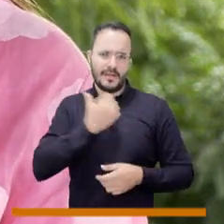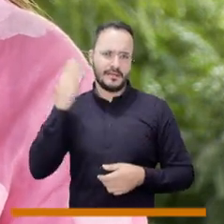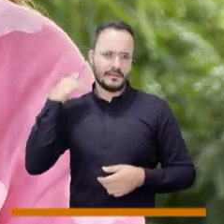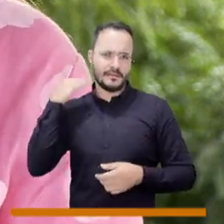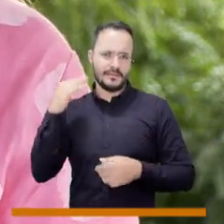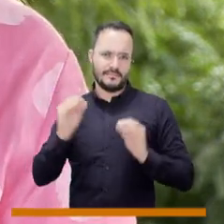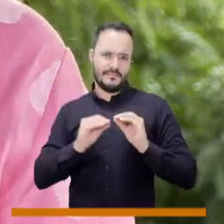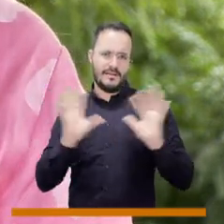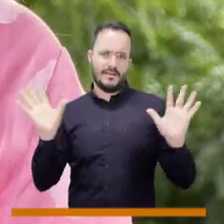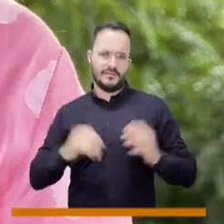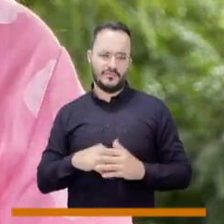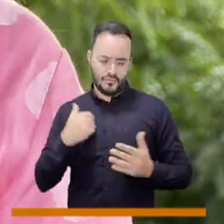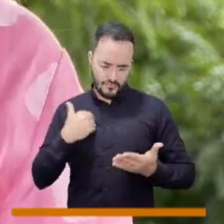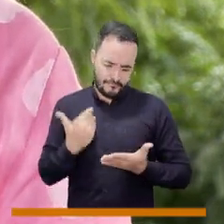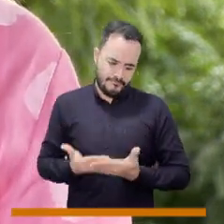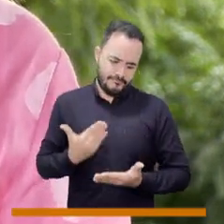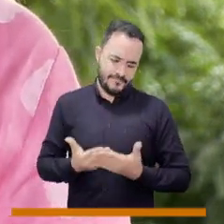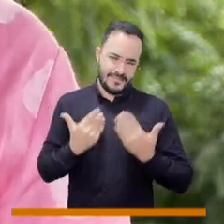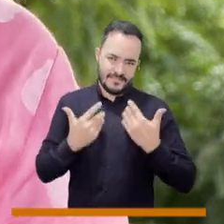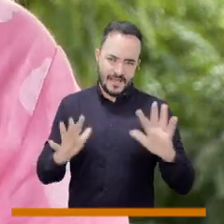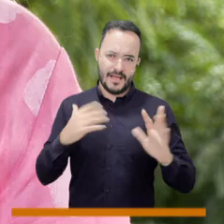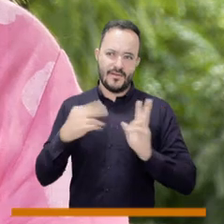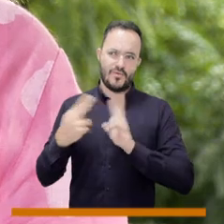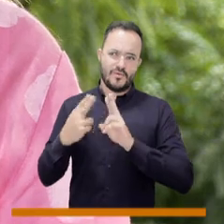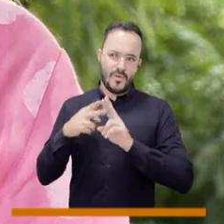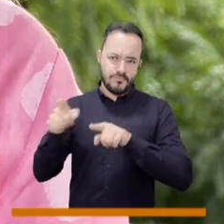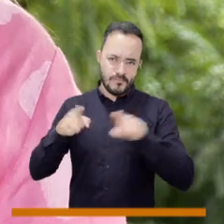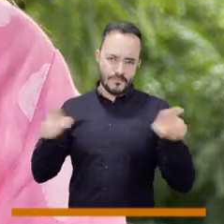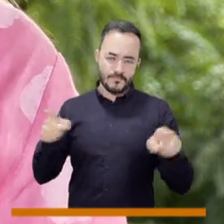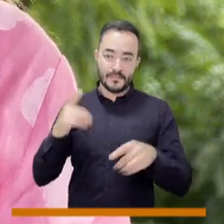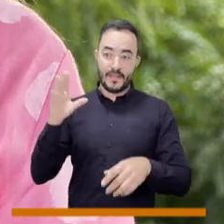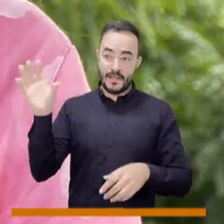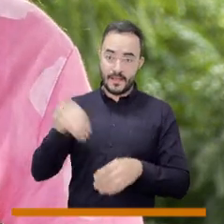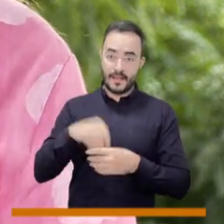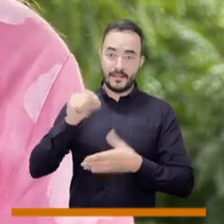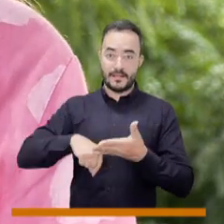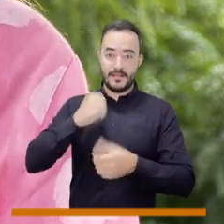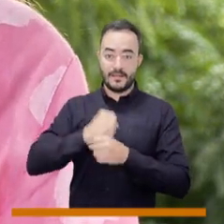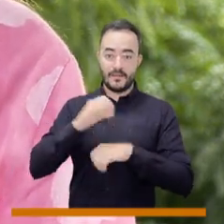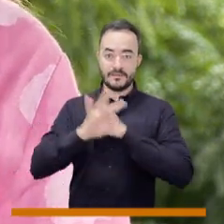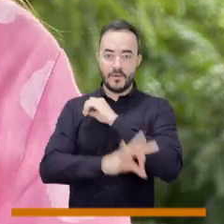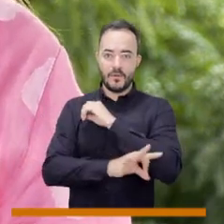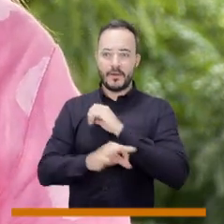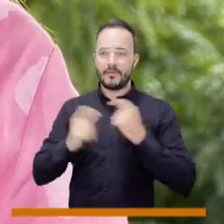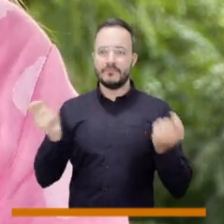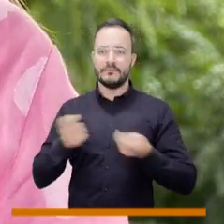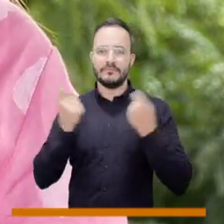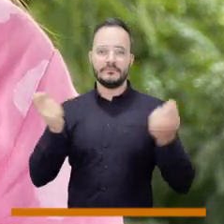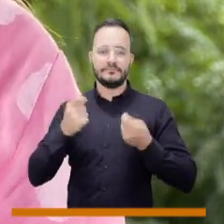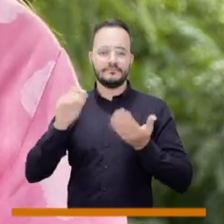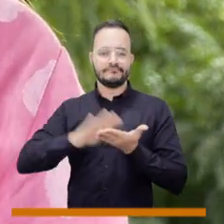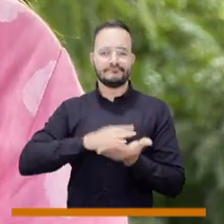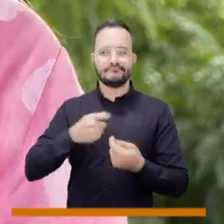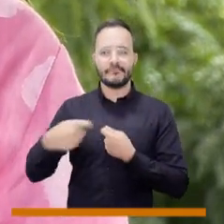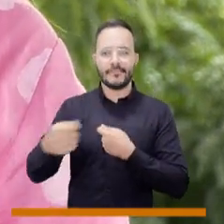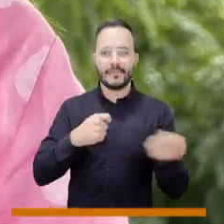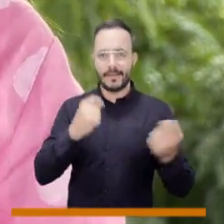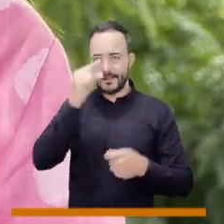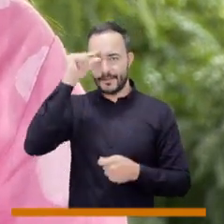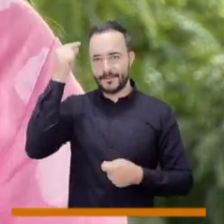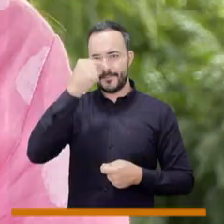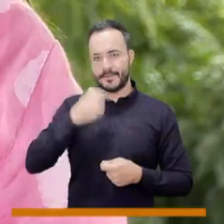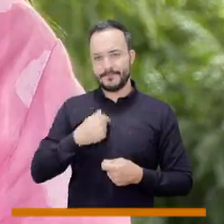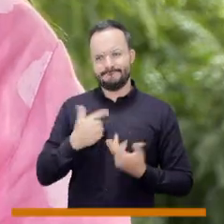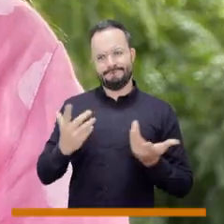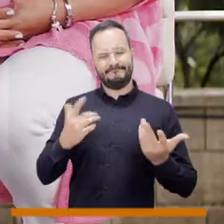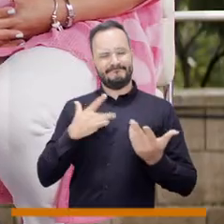Medellín. Y lo digo con conocimiento de causa porque tengo pruebas y tengo evidencias. Entonces, yo sí quisiera potencializar más todo este tema, tener